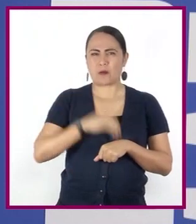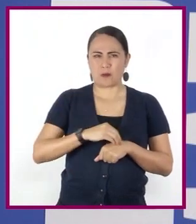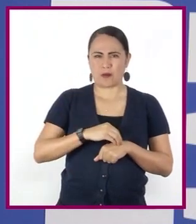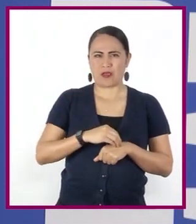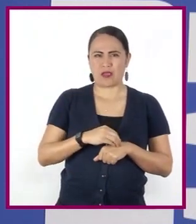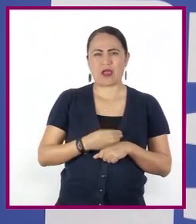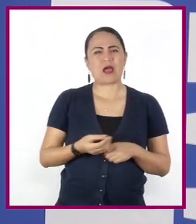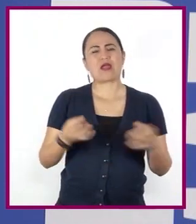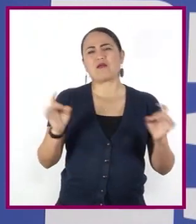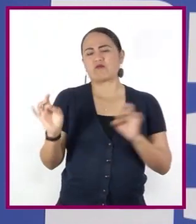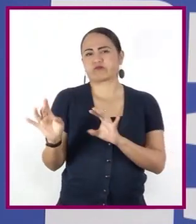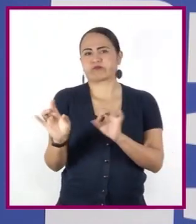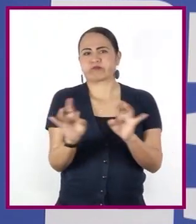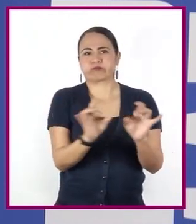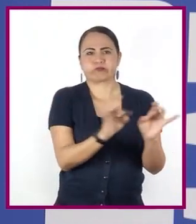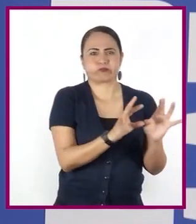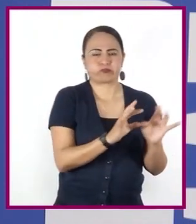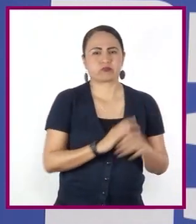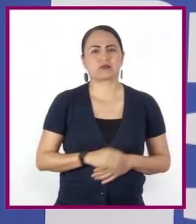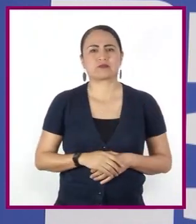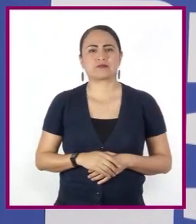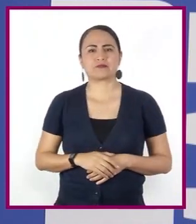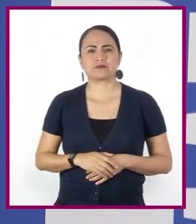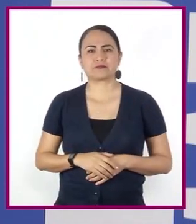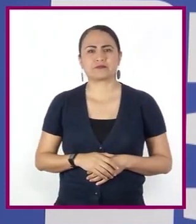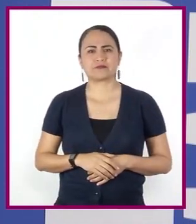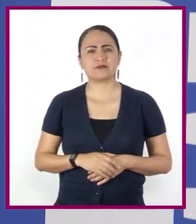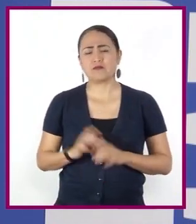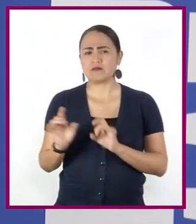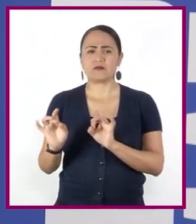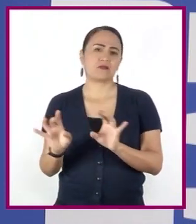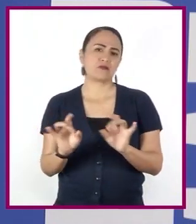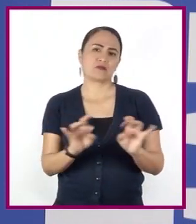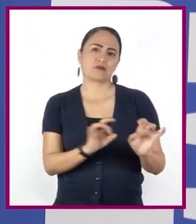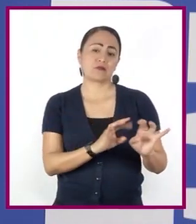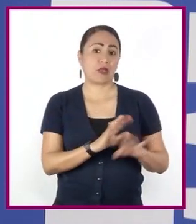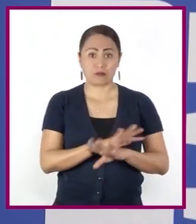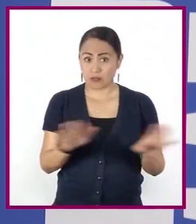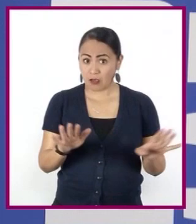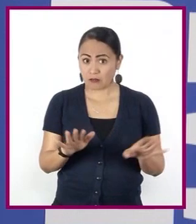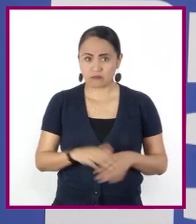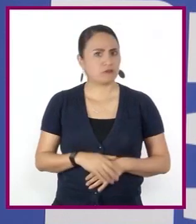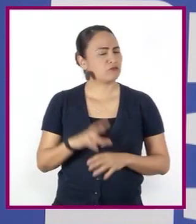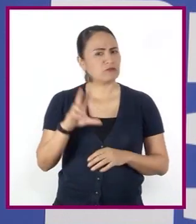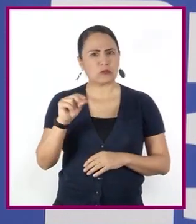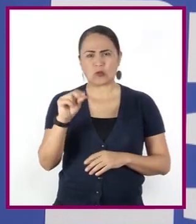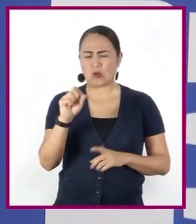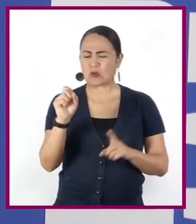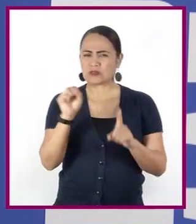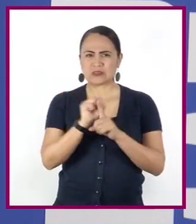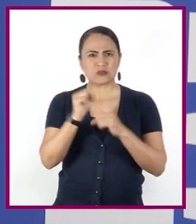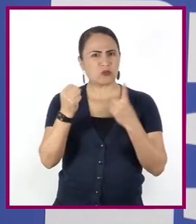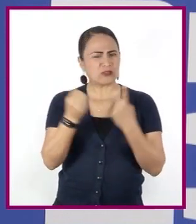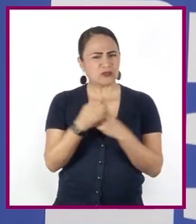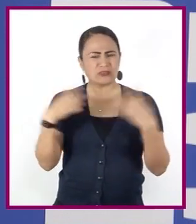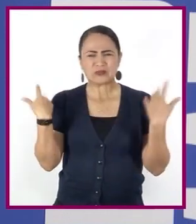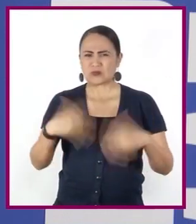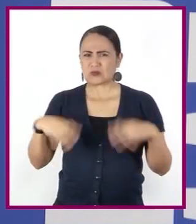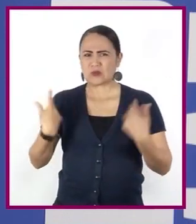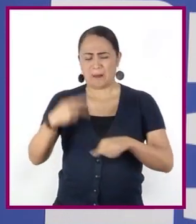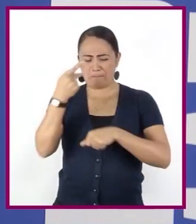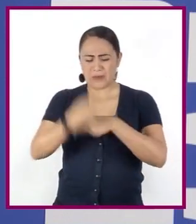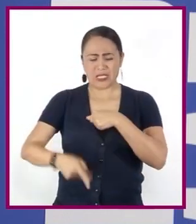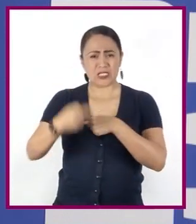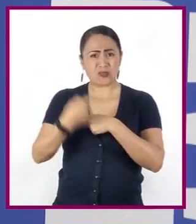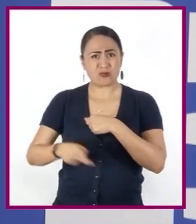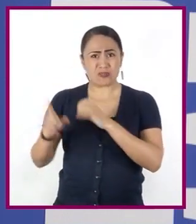los percances. Es decir, no solo son percances, sino que son situaciones que pueden ser fatales,